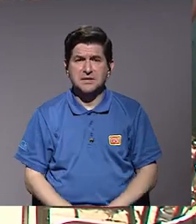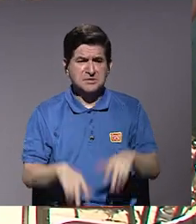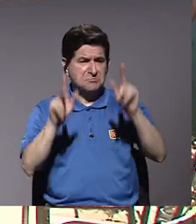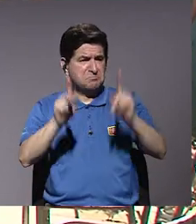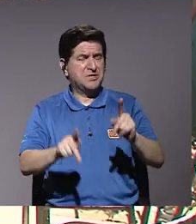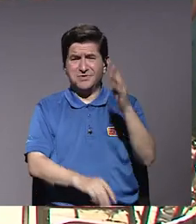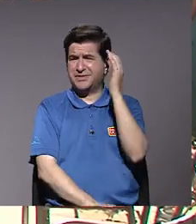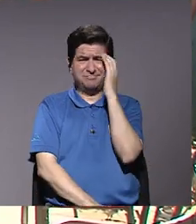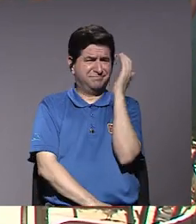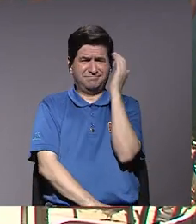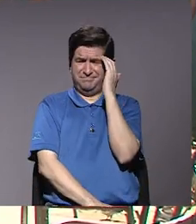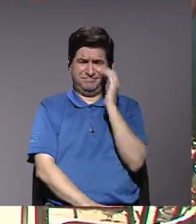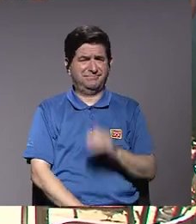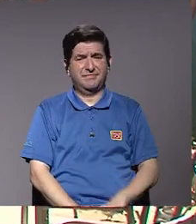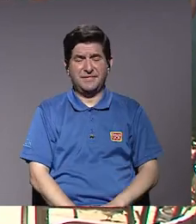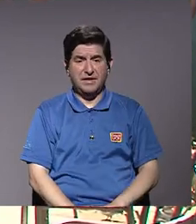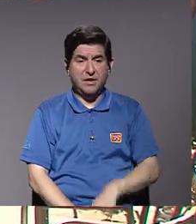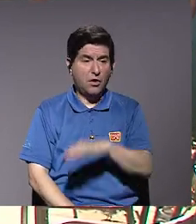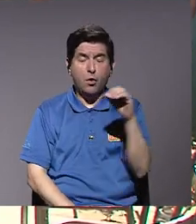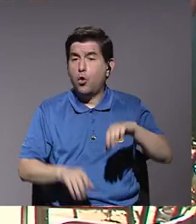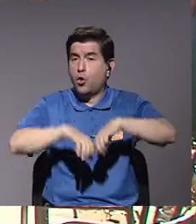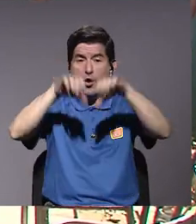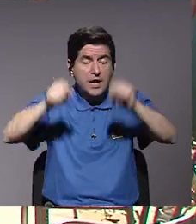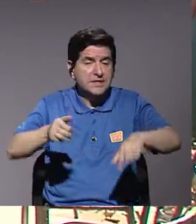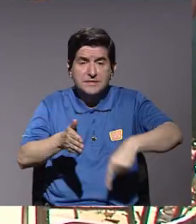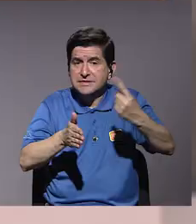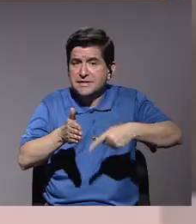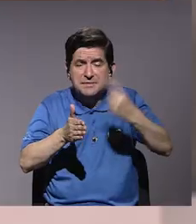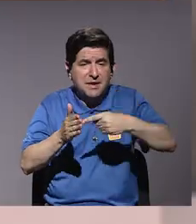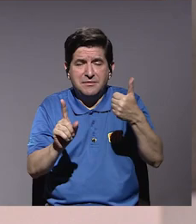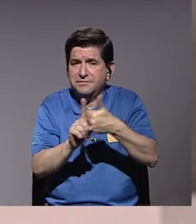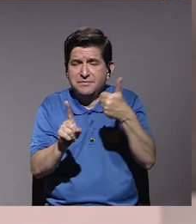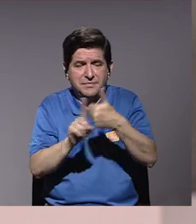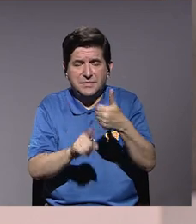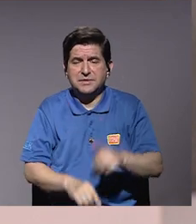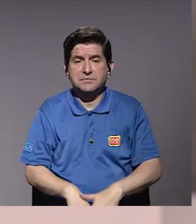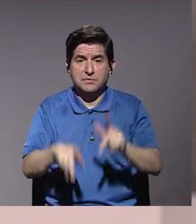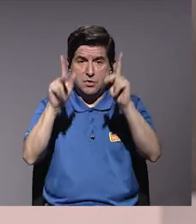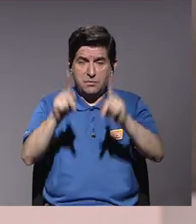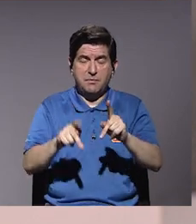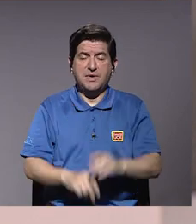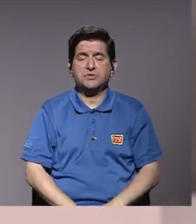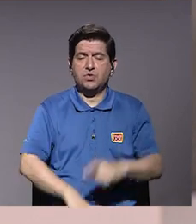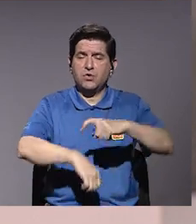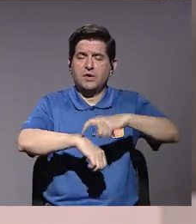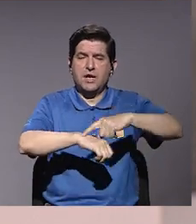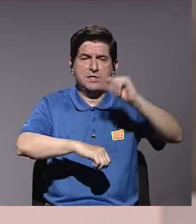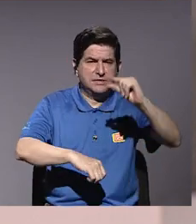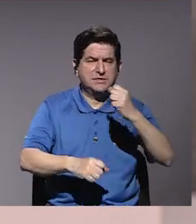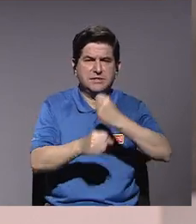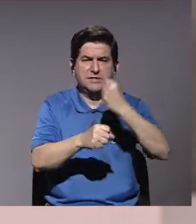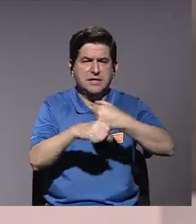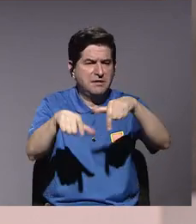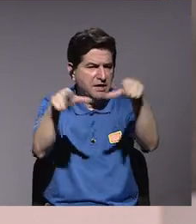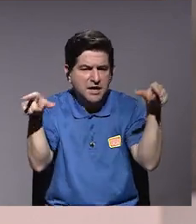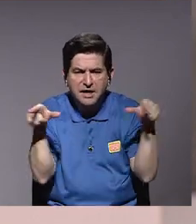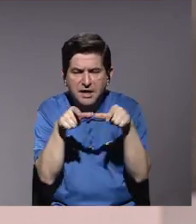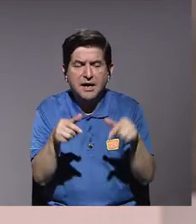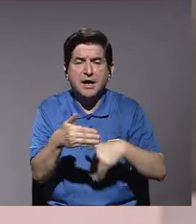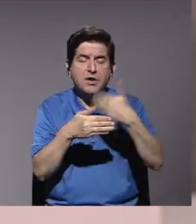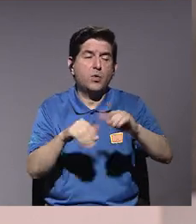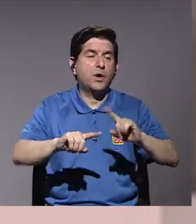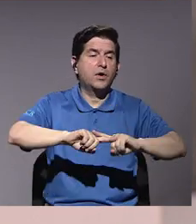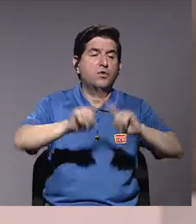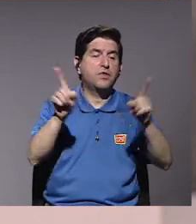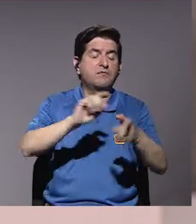por desconocimiento, el mismo operador, ¿verdad? Y el mismo sistema a veces tiene a personas interinas haciendo trabajos en un lugar